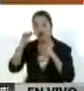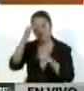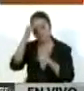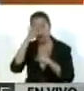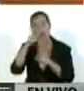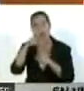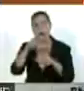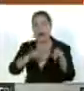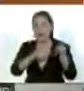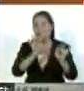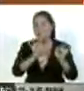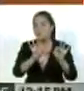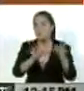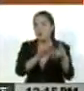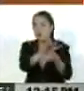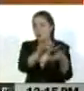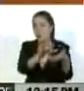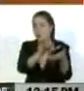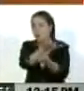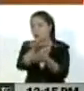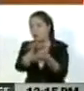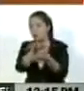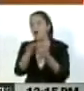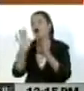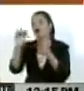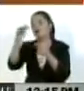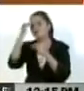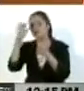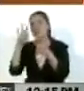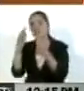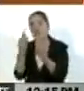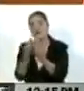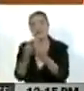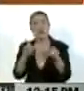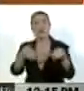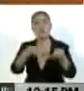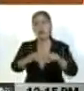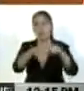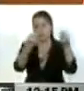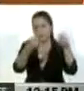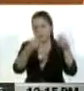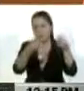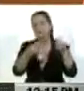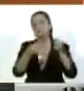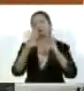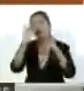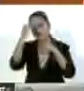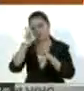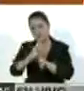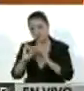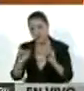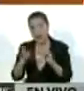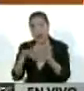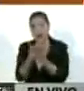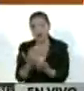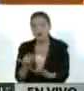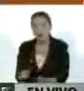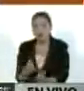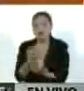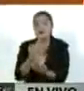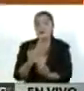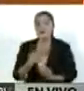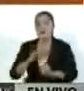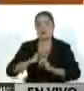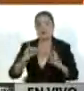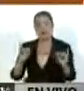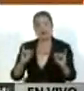aquellos focos específicos, las familias, los locales que han sido afectados, y hemos tenido ya un reporte, un balance de